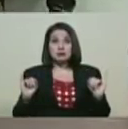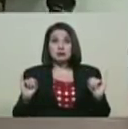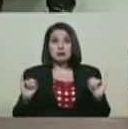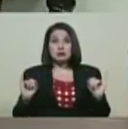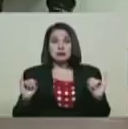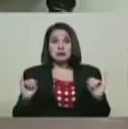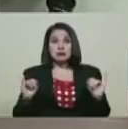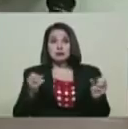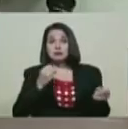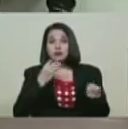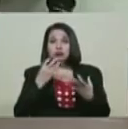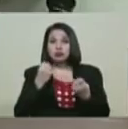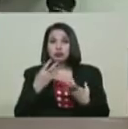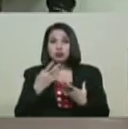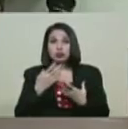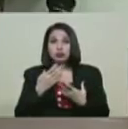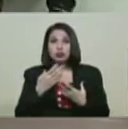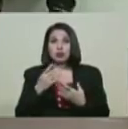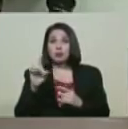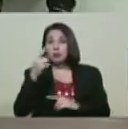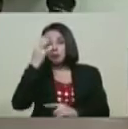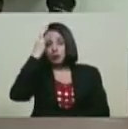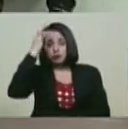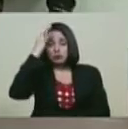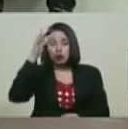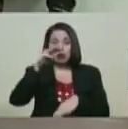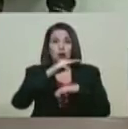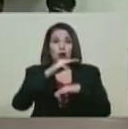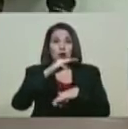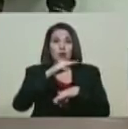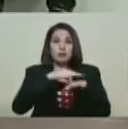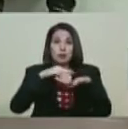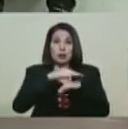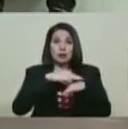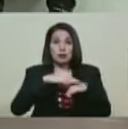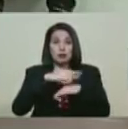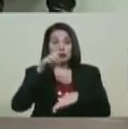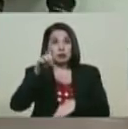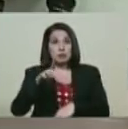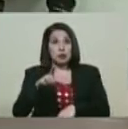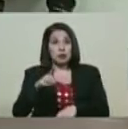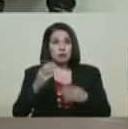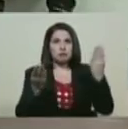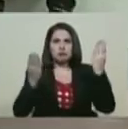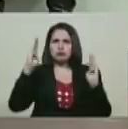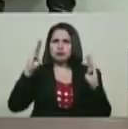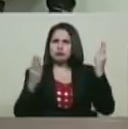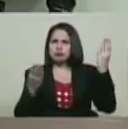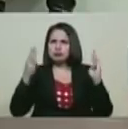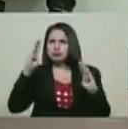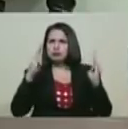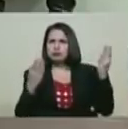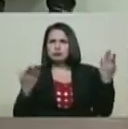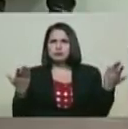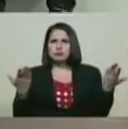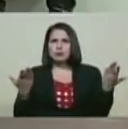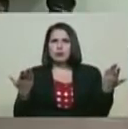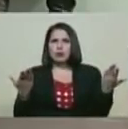quiero comentar, en este primer Consejo de Ministros también hemos pasado balance